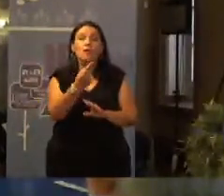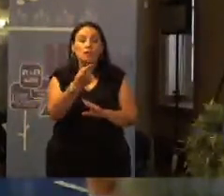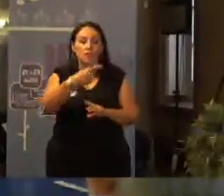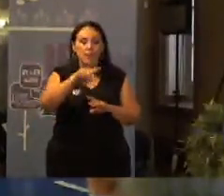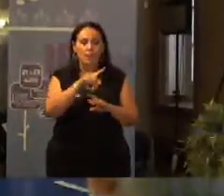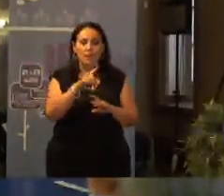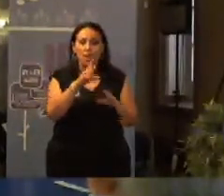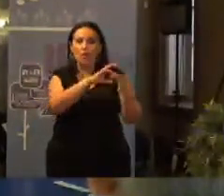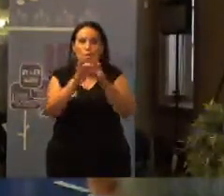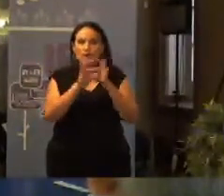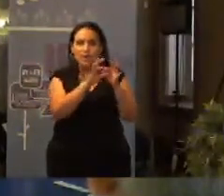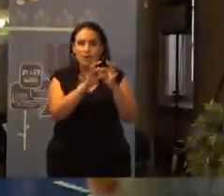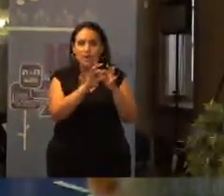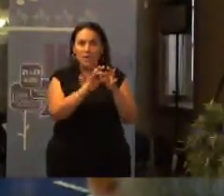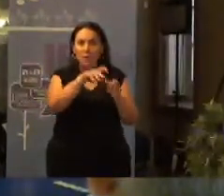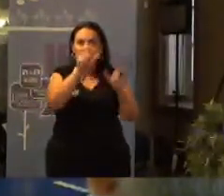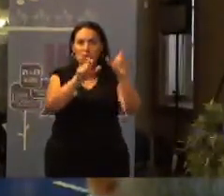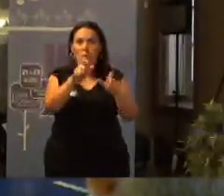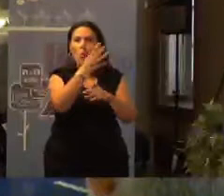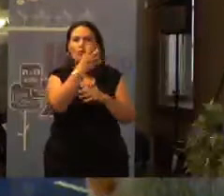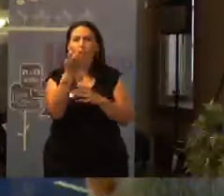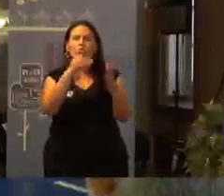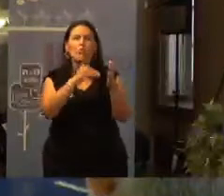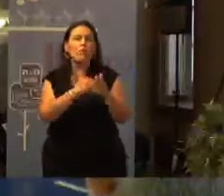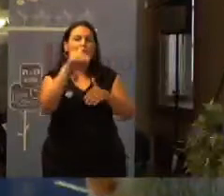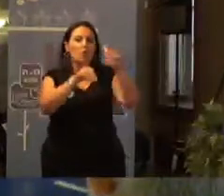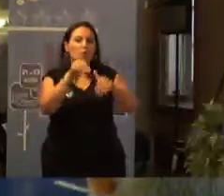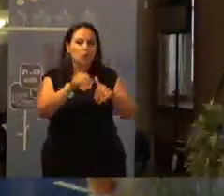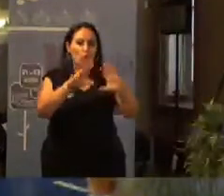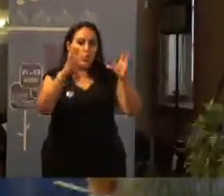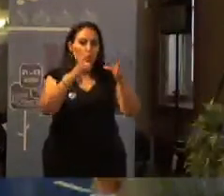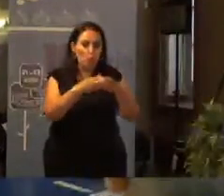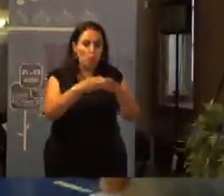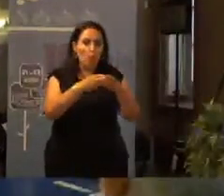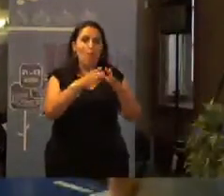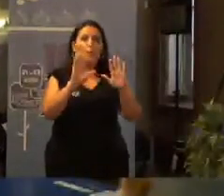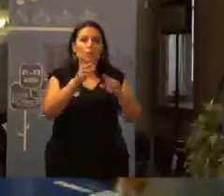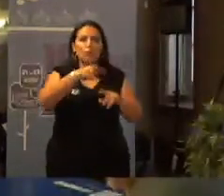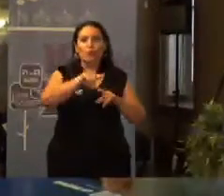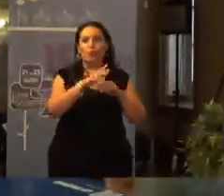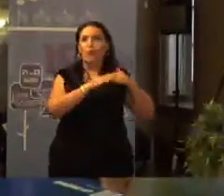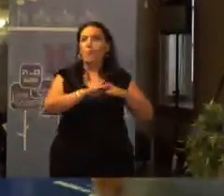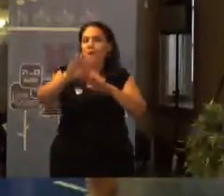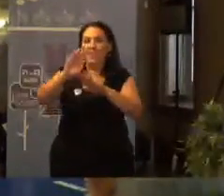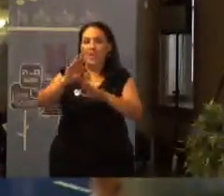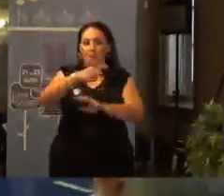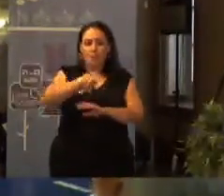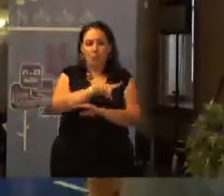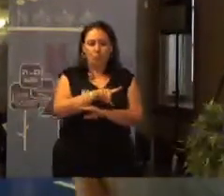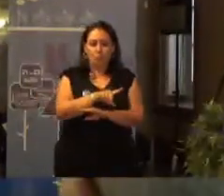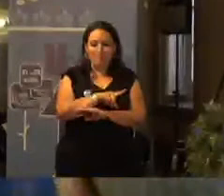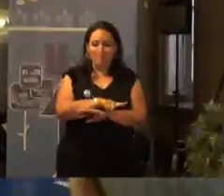idesvos unir, é o que fai falta 410.000 votos. Pero tampouco en Marea soubemos, uns e